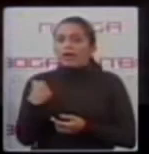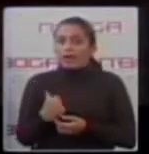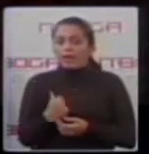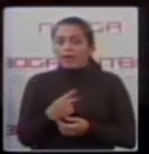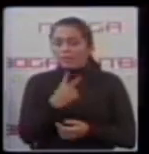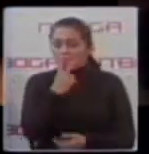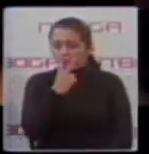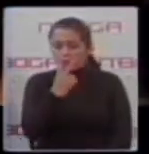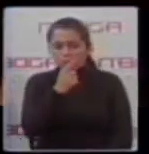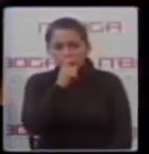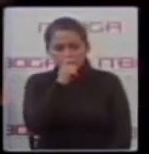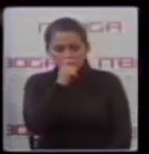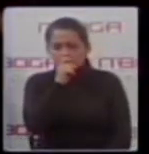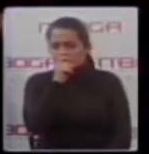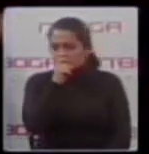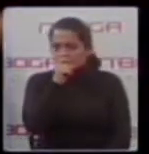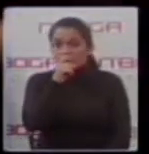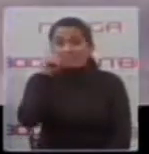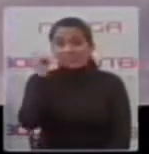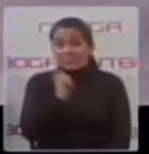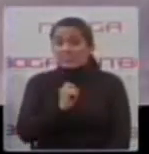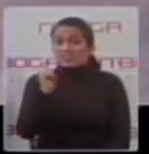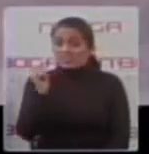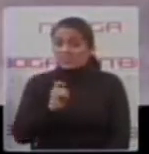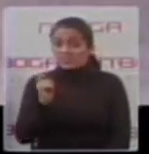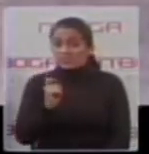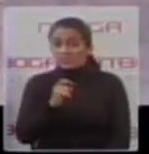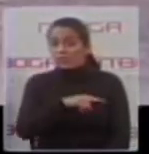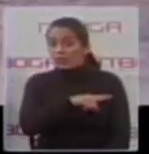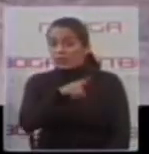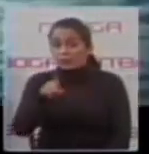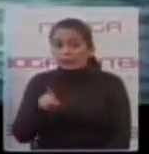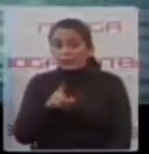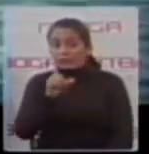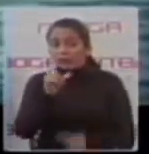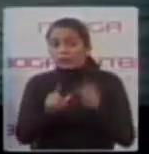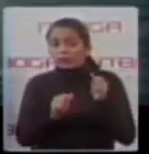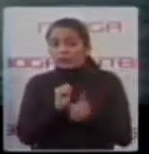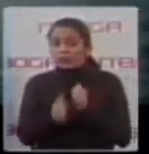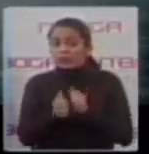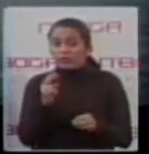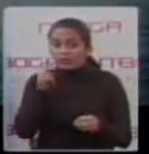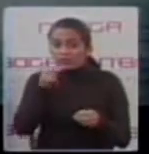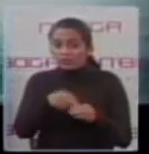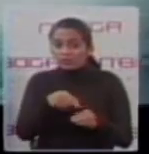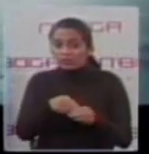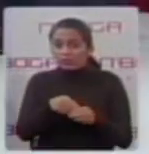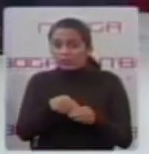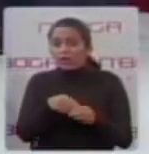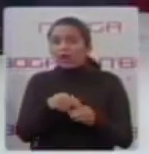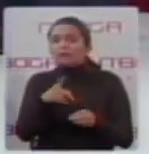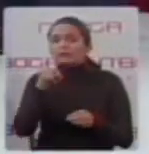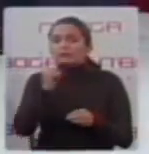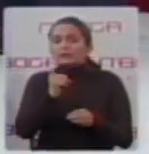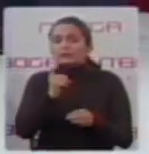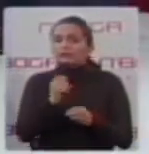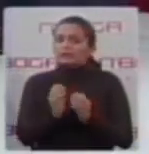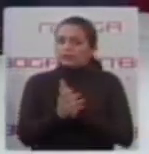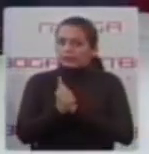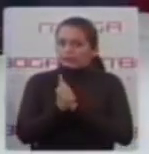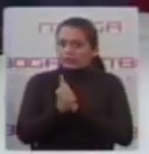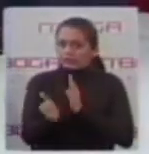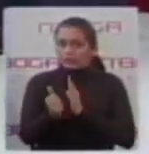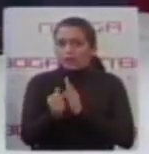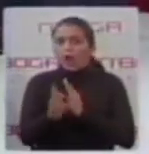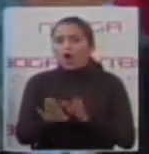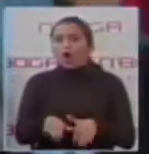que debía ser responsable y entregarle a sus compañeros herramientas para que puedan trabajar